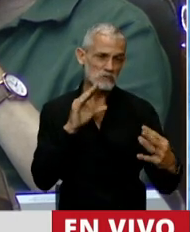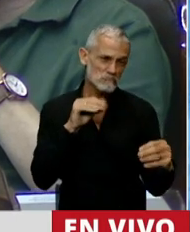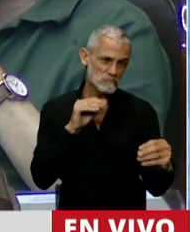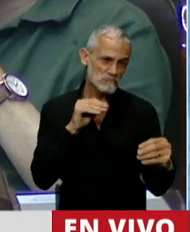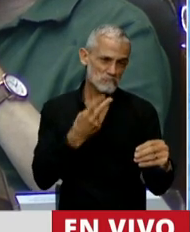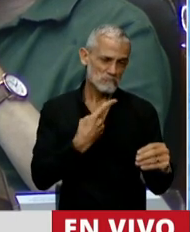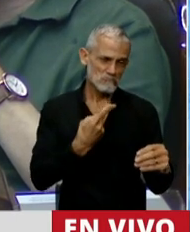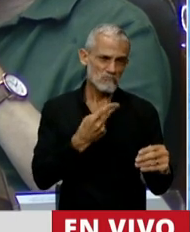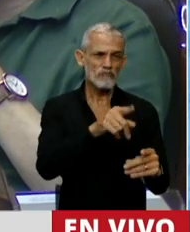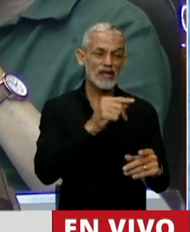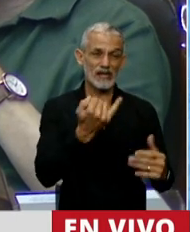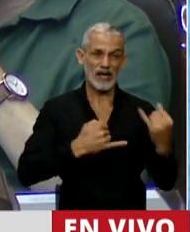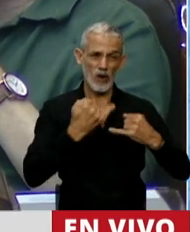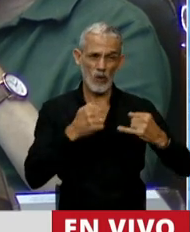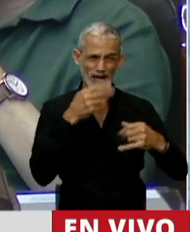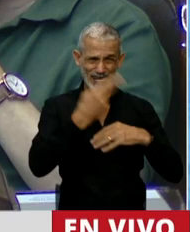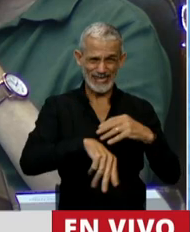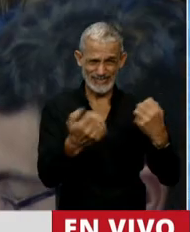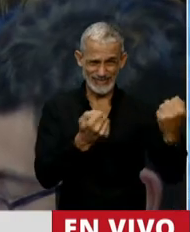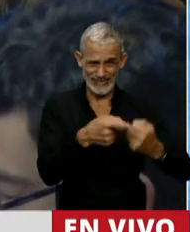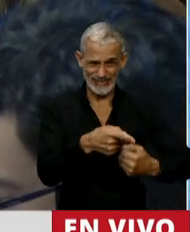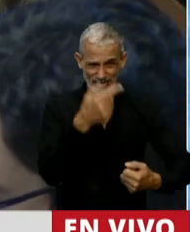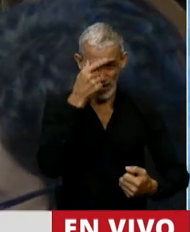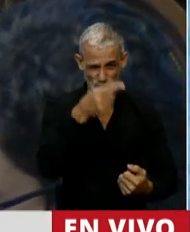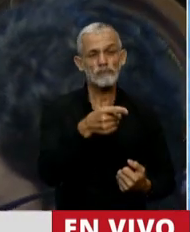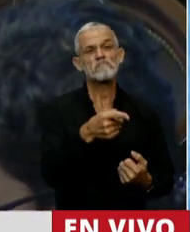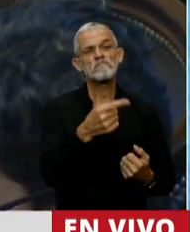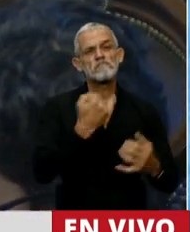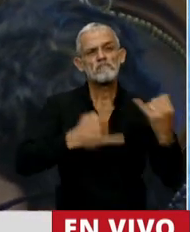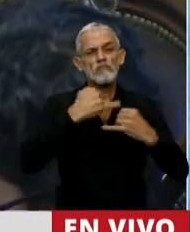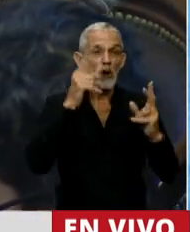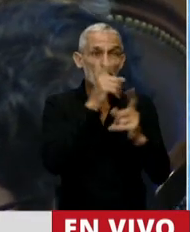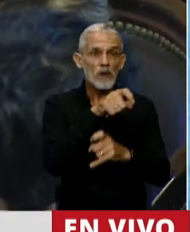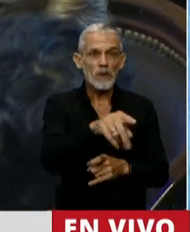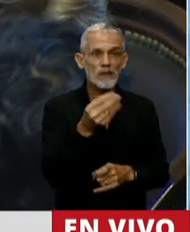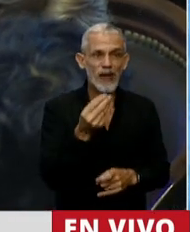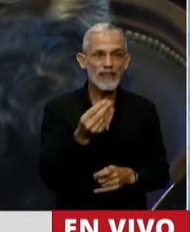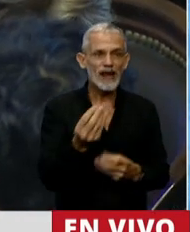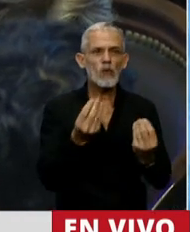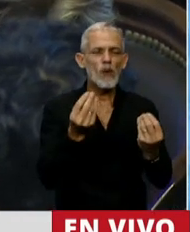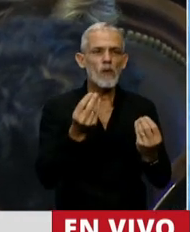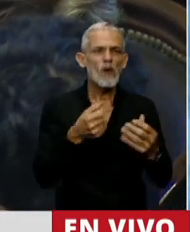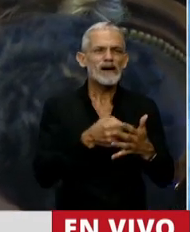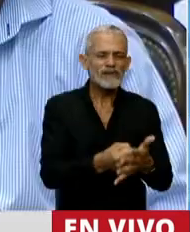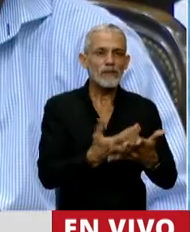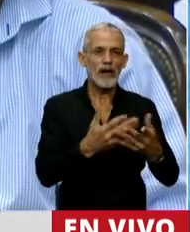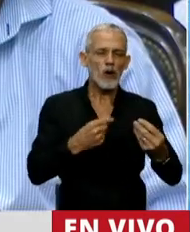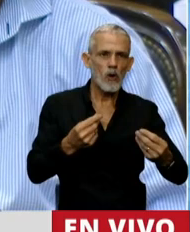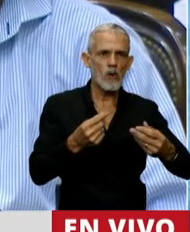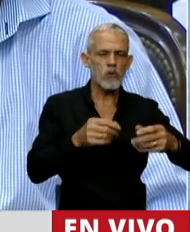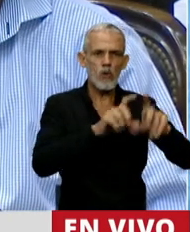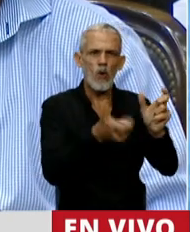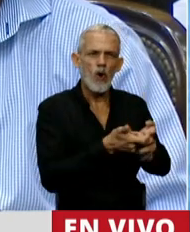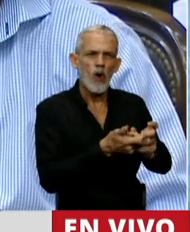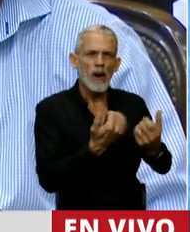y me decía que el problema que él tenía es cómo llegaba a fin de mes, cómo cambiaba la